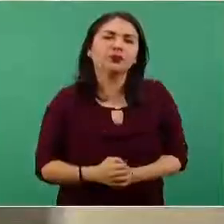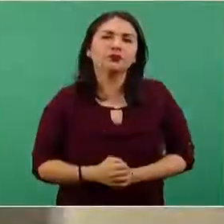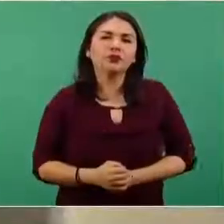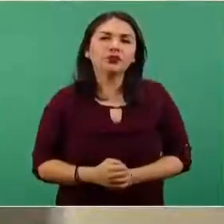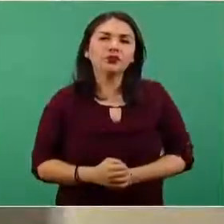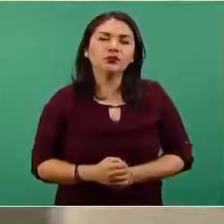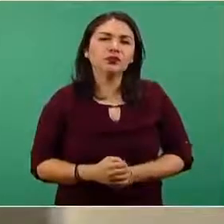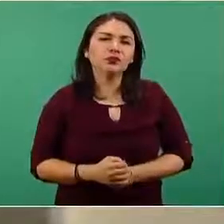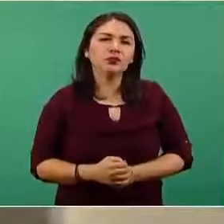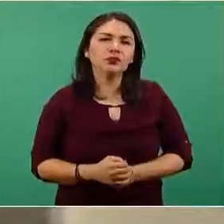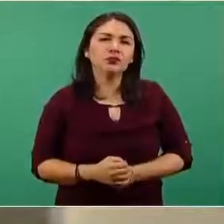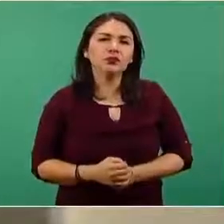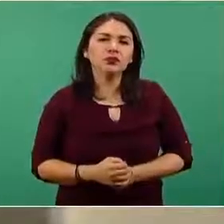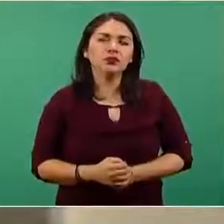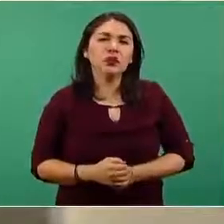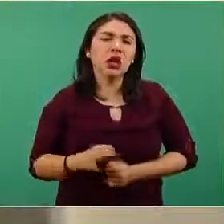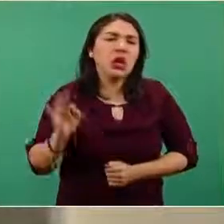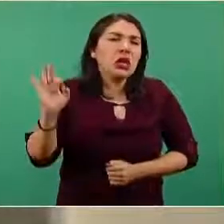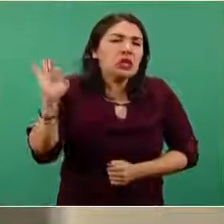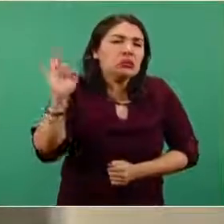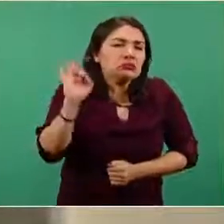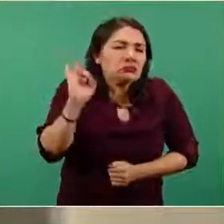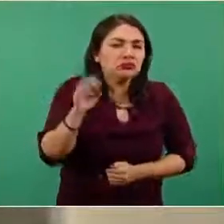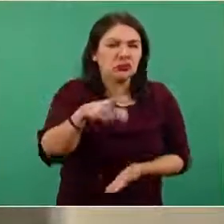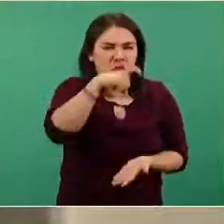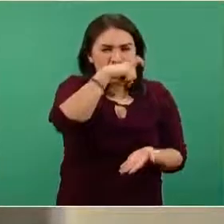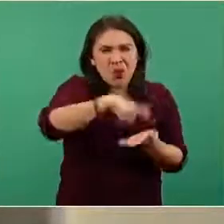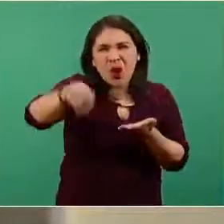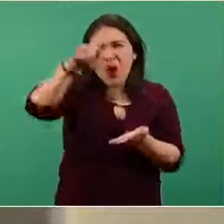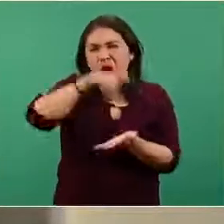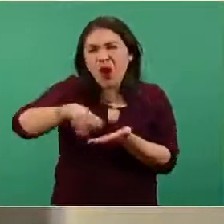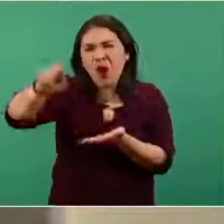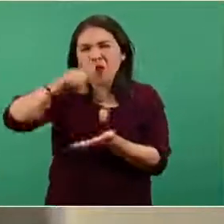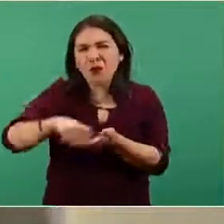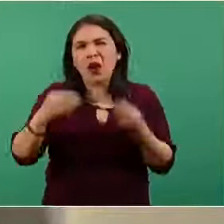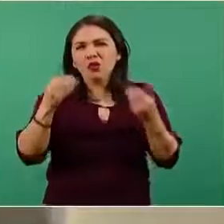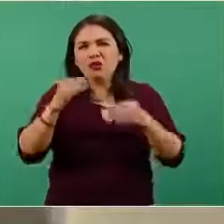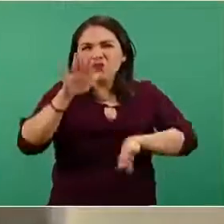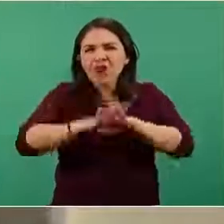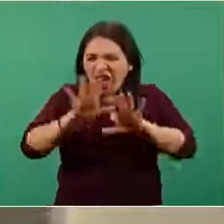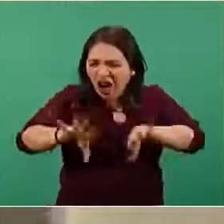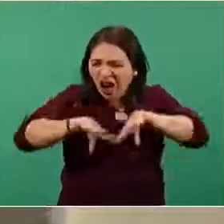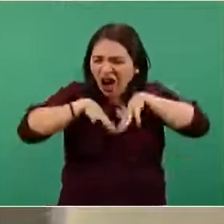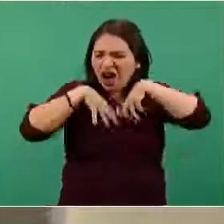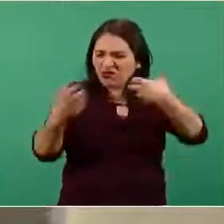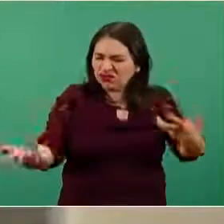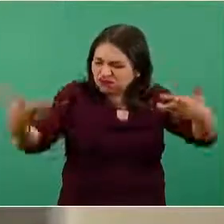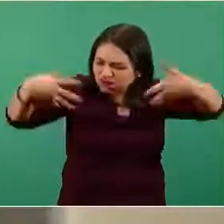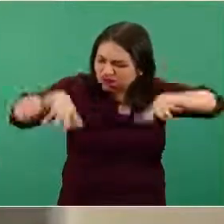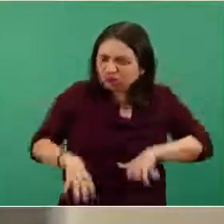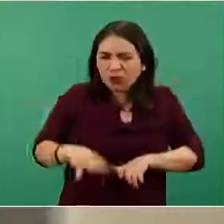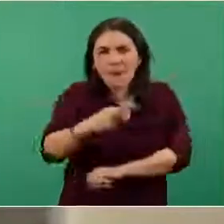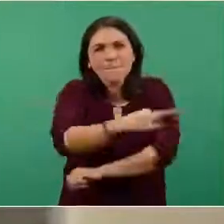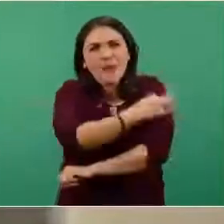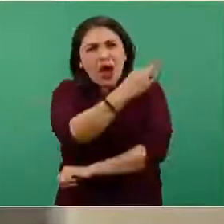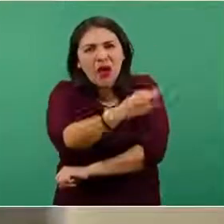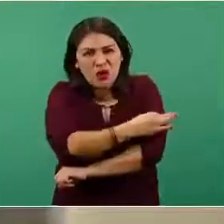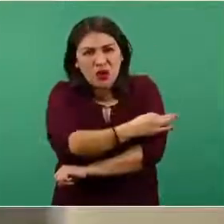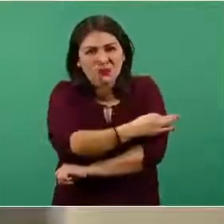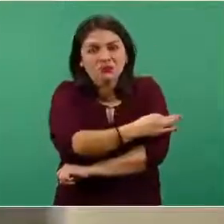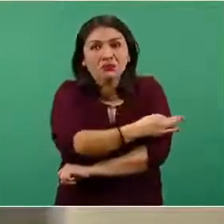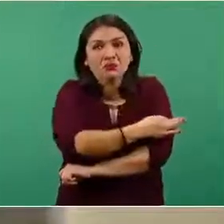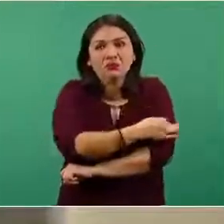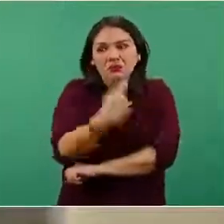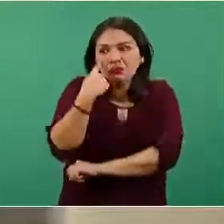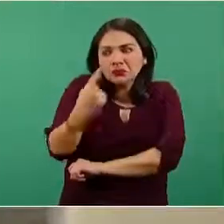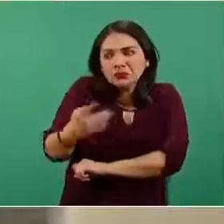si el acaparamiento de las vacunas y el hecho de que a estas zonas más pobres, América del Sur